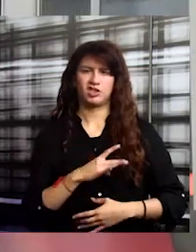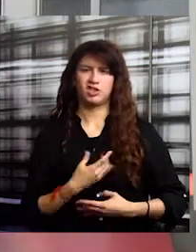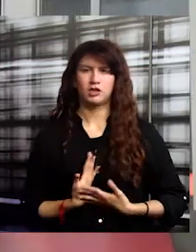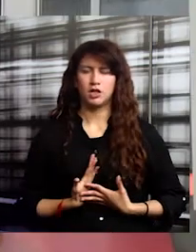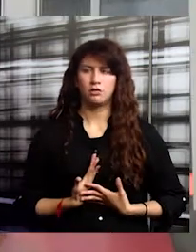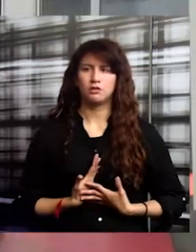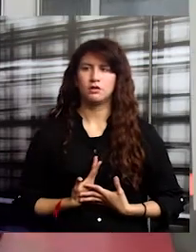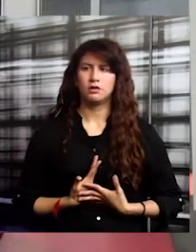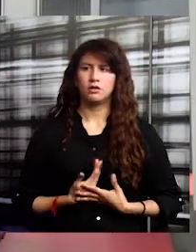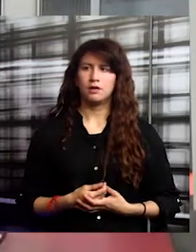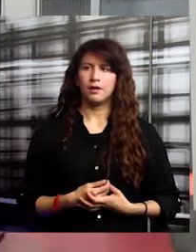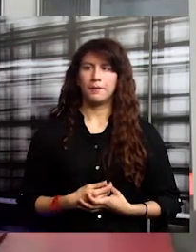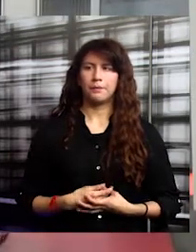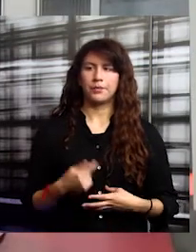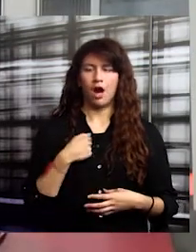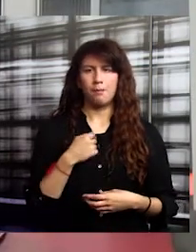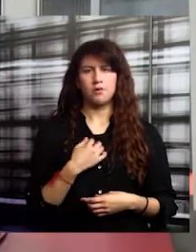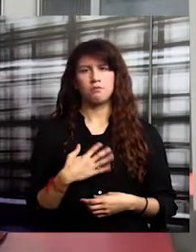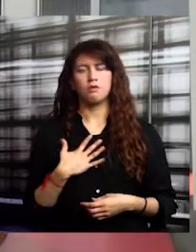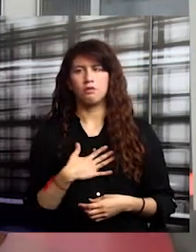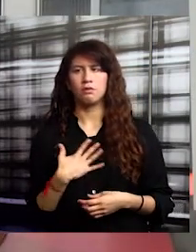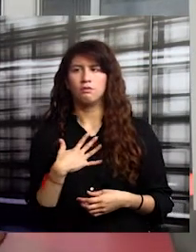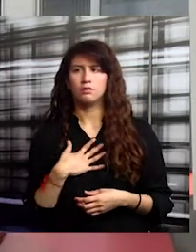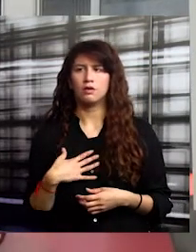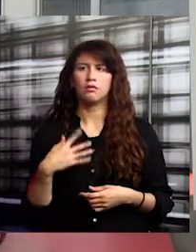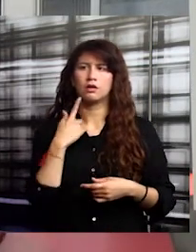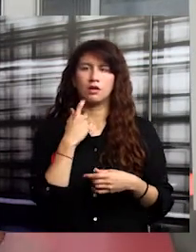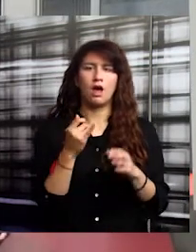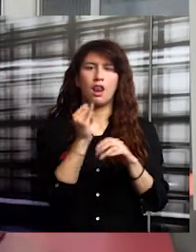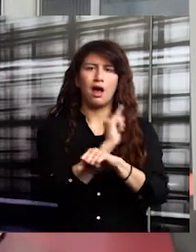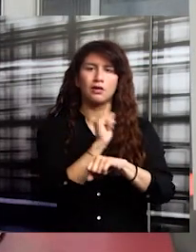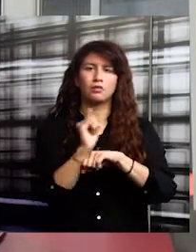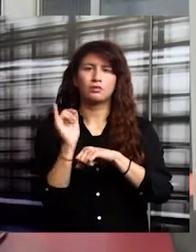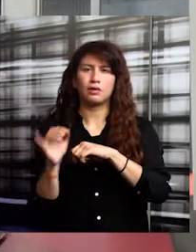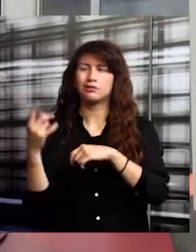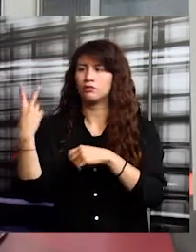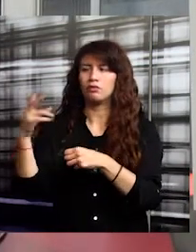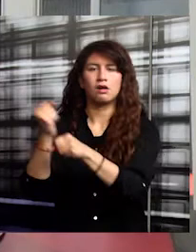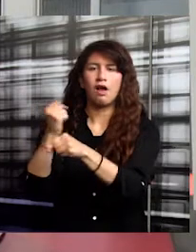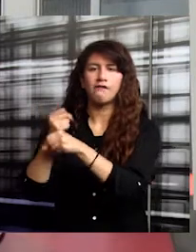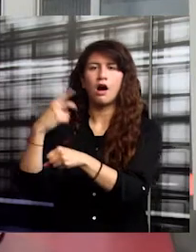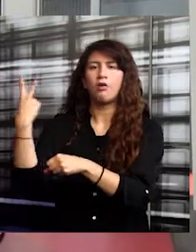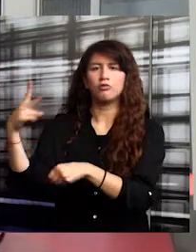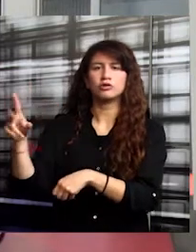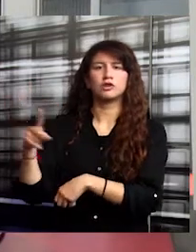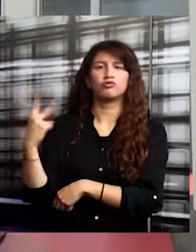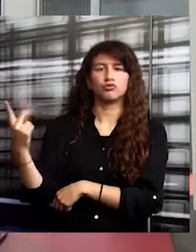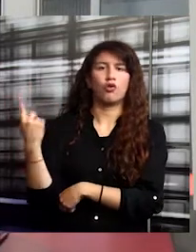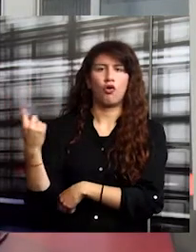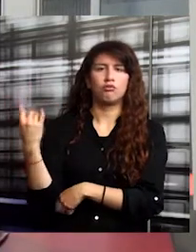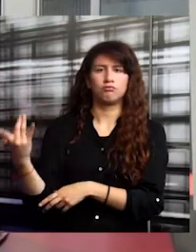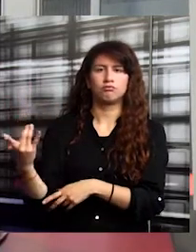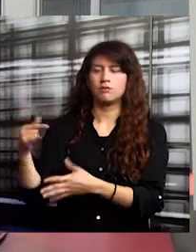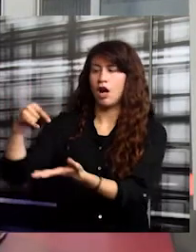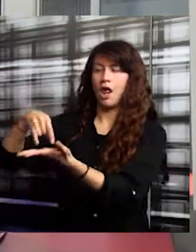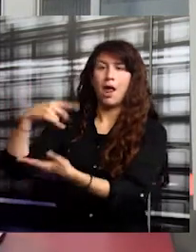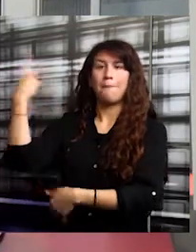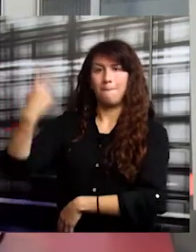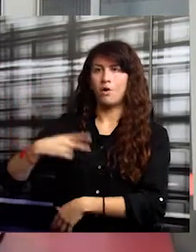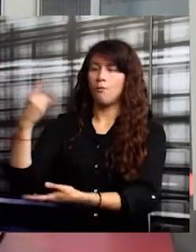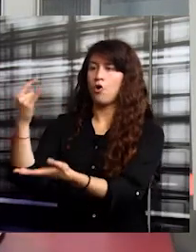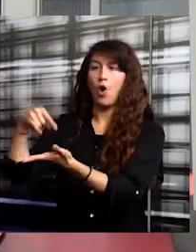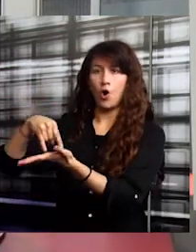gustado que la institución hubiera funcionado por sí sola. Es decir, que el propio Congreso haya podido modificar esta